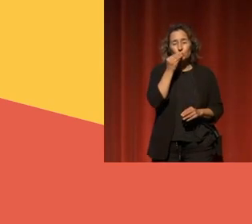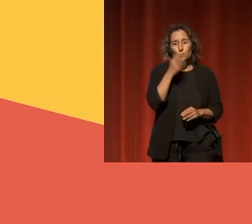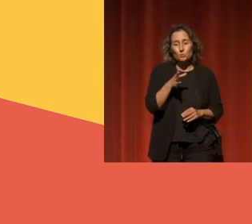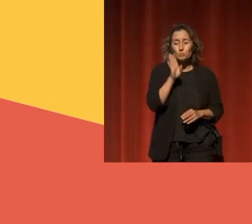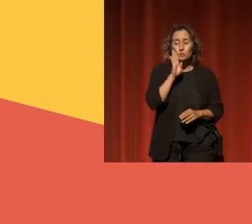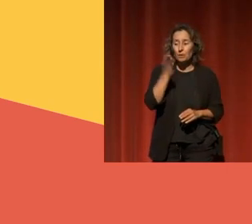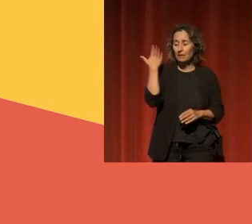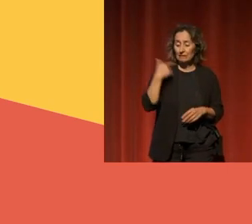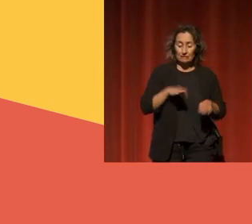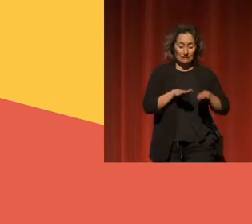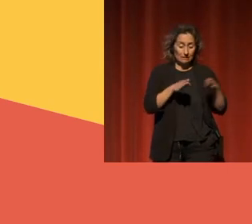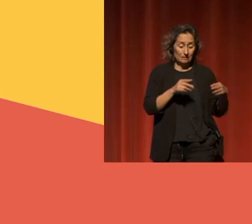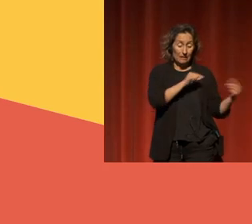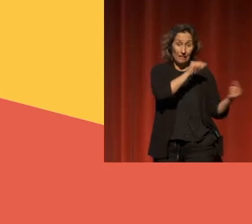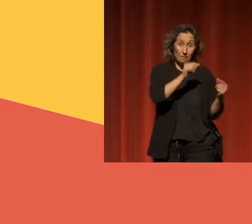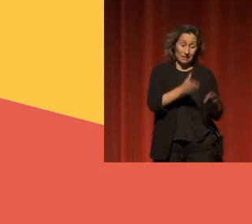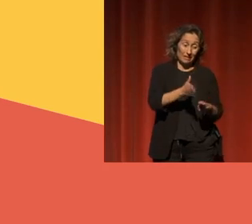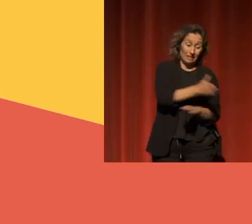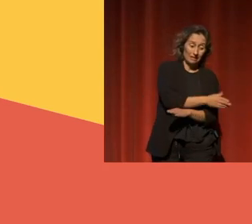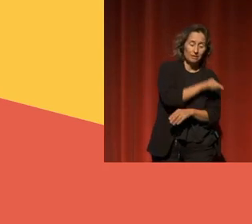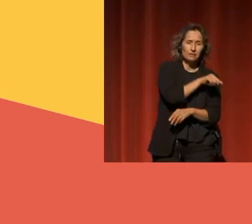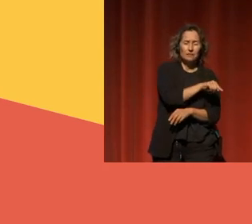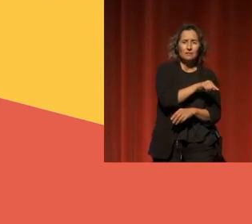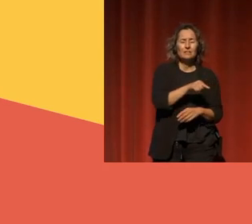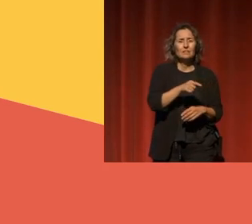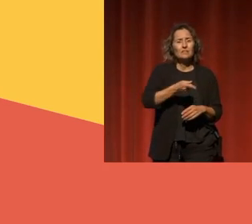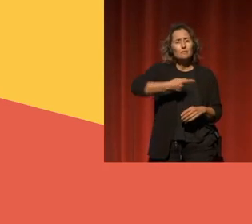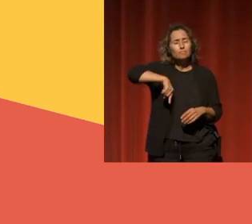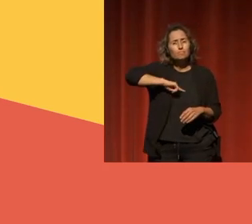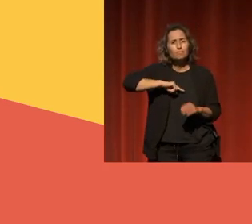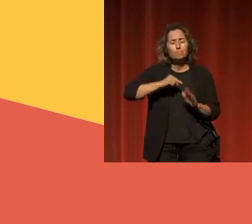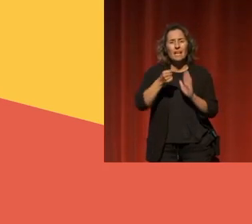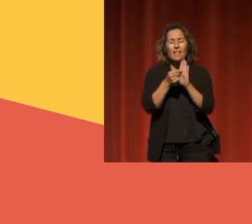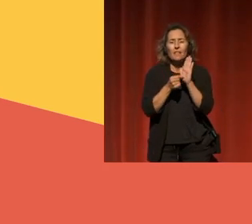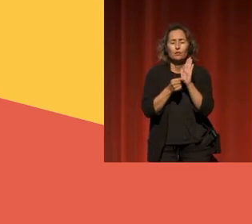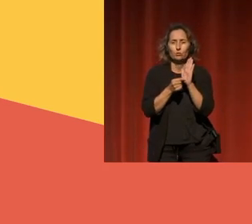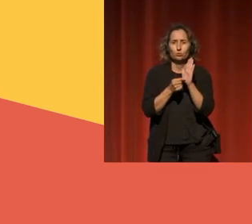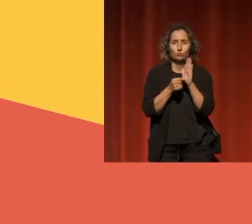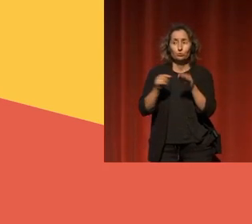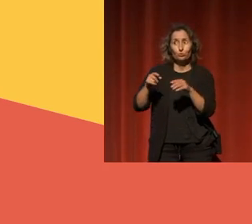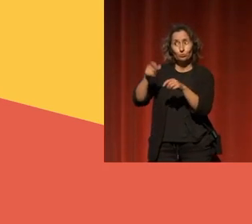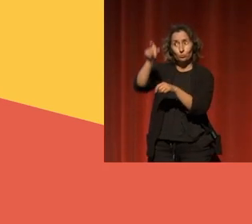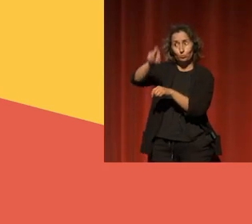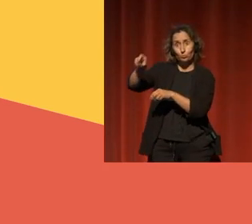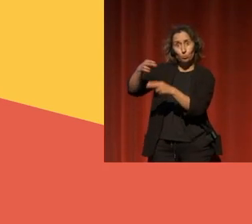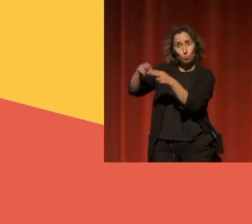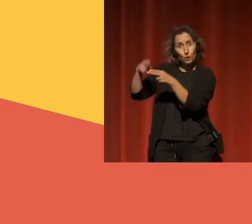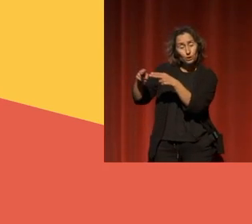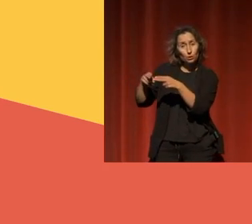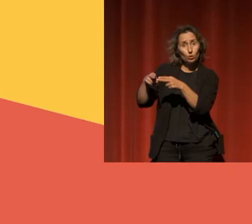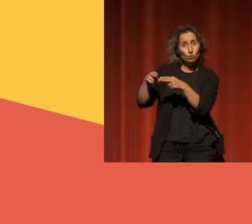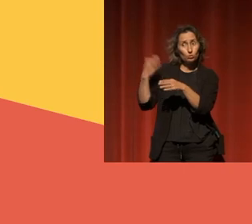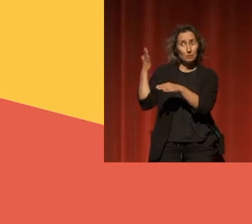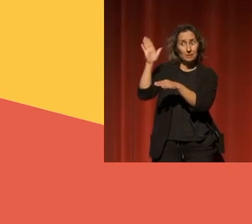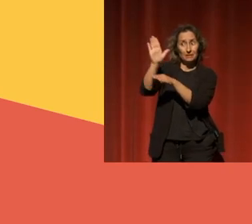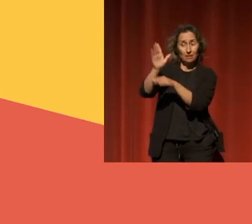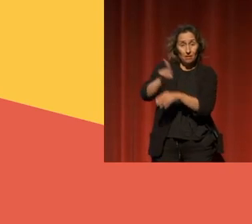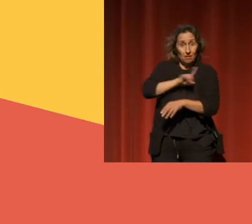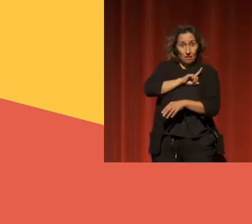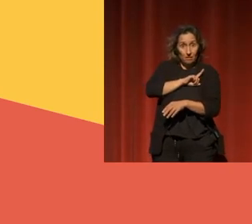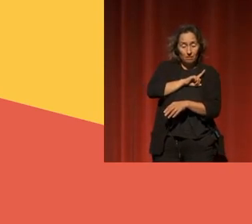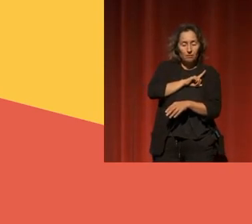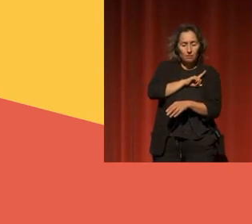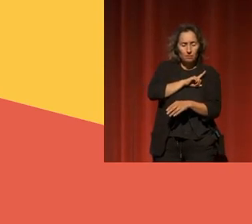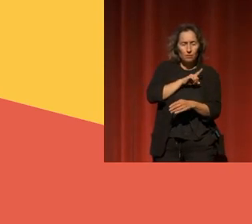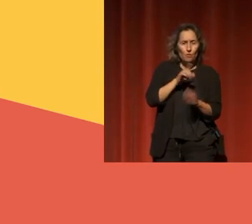comentaban en la mesa anterior Porque necesitamos datos para demostrar a nuestros políticos a los políticos que nos representan Cuál es el